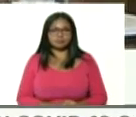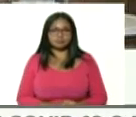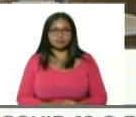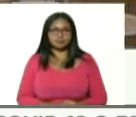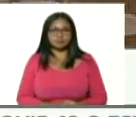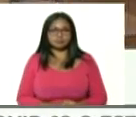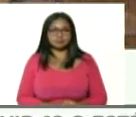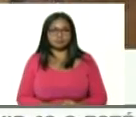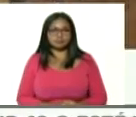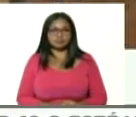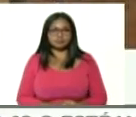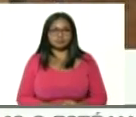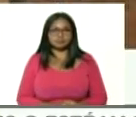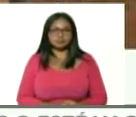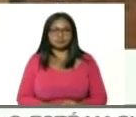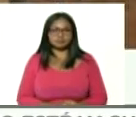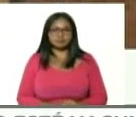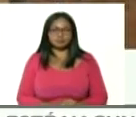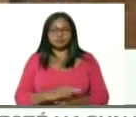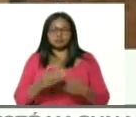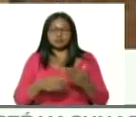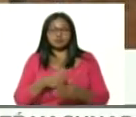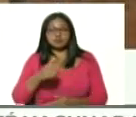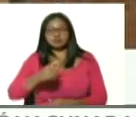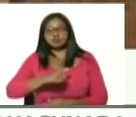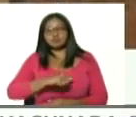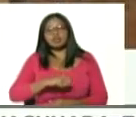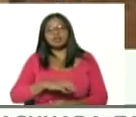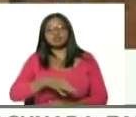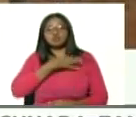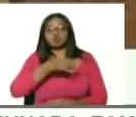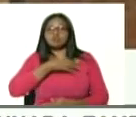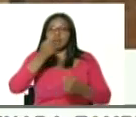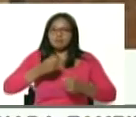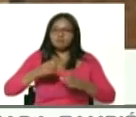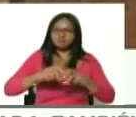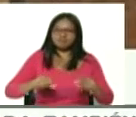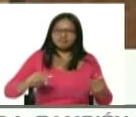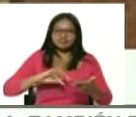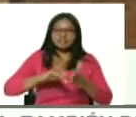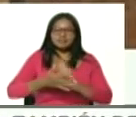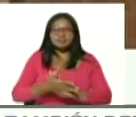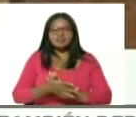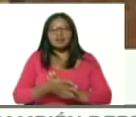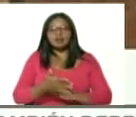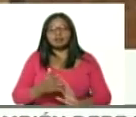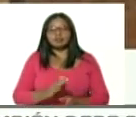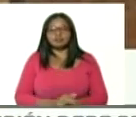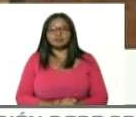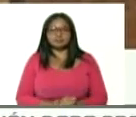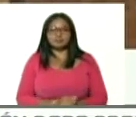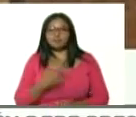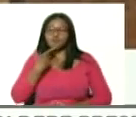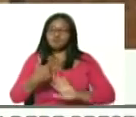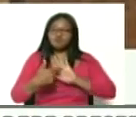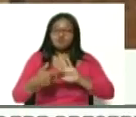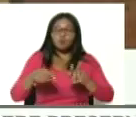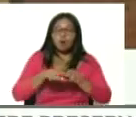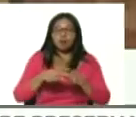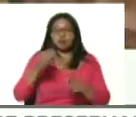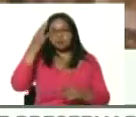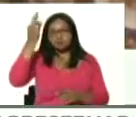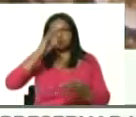el concepto del socialismo territorial, que tiene su expresión en el Consejo